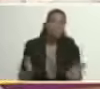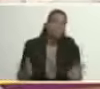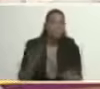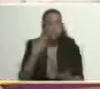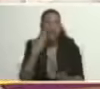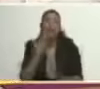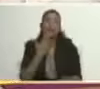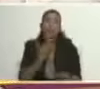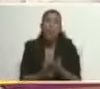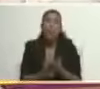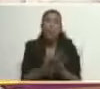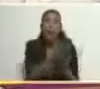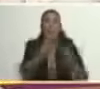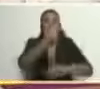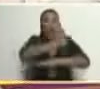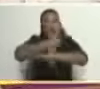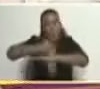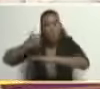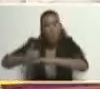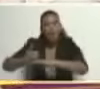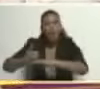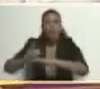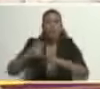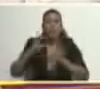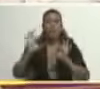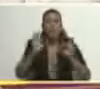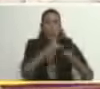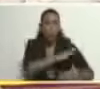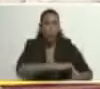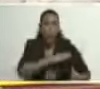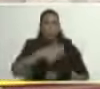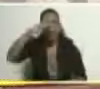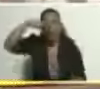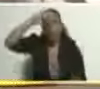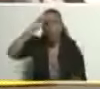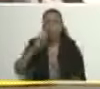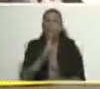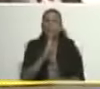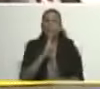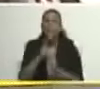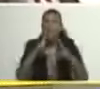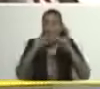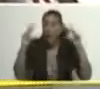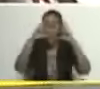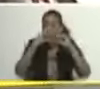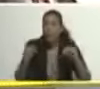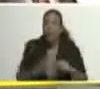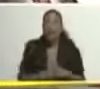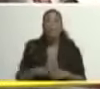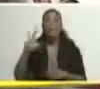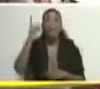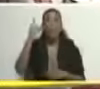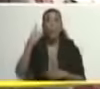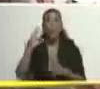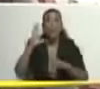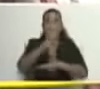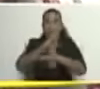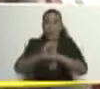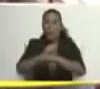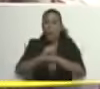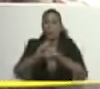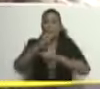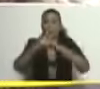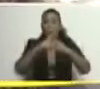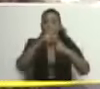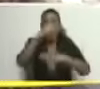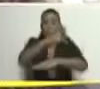Compañeros, les agradezco a todas las delegaciones de Cuba, Nicaragua, Bolivia, San Cristóbal y Nieves,